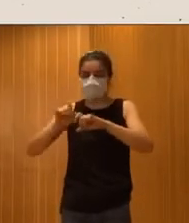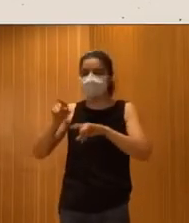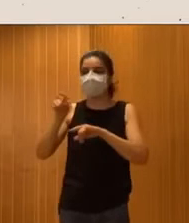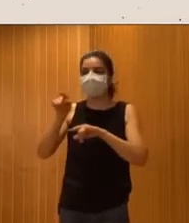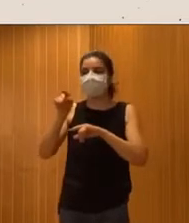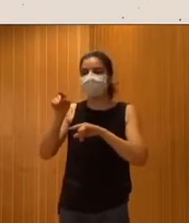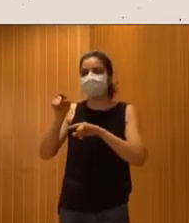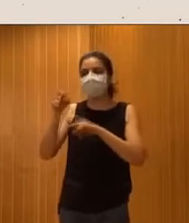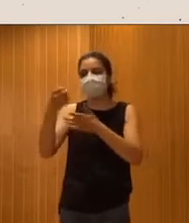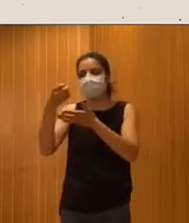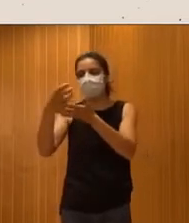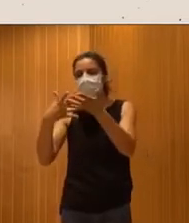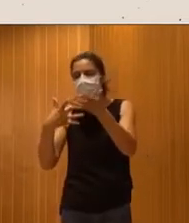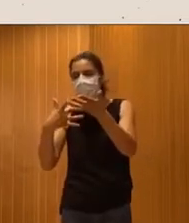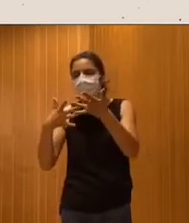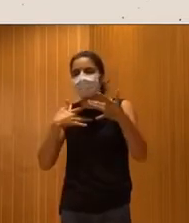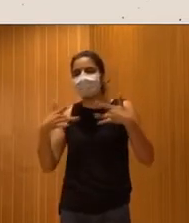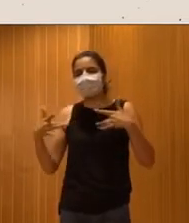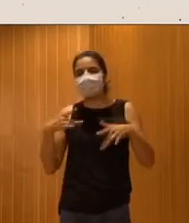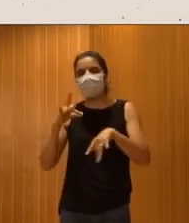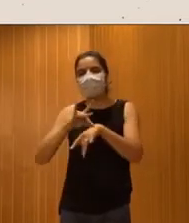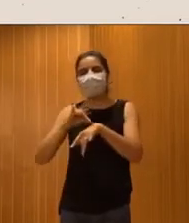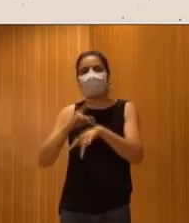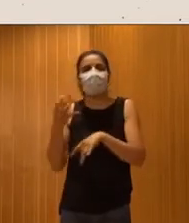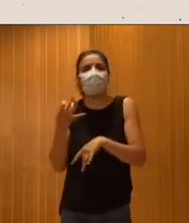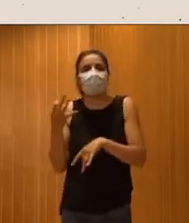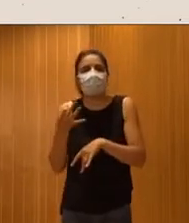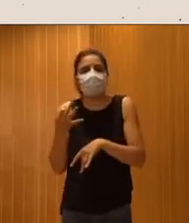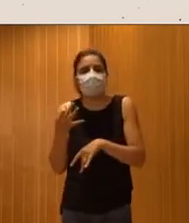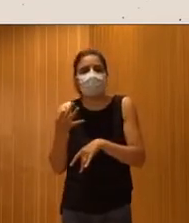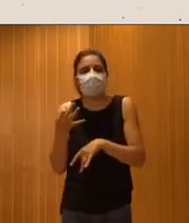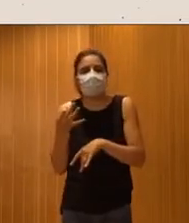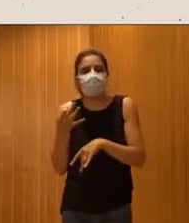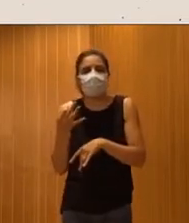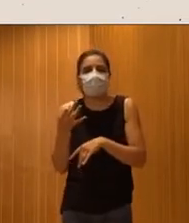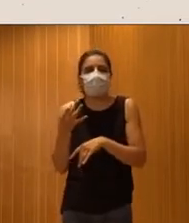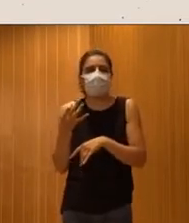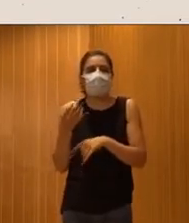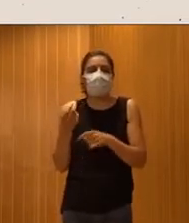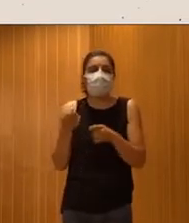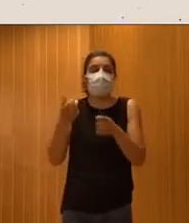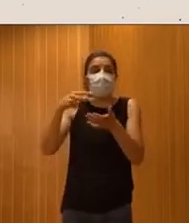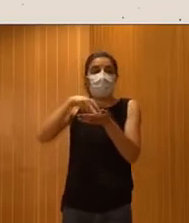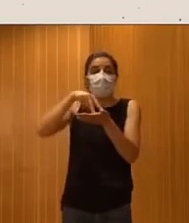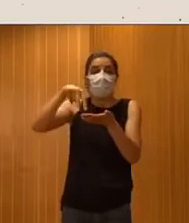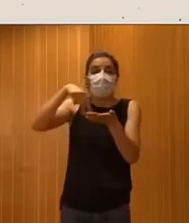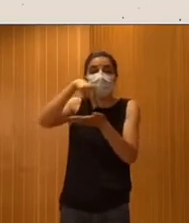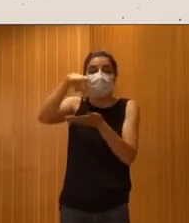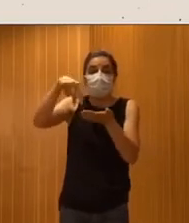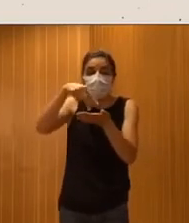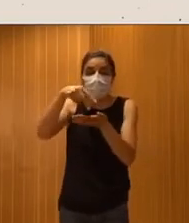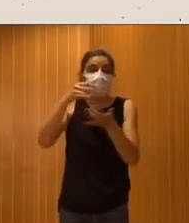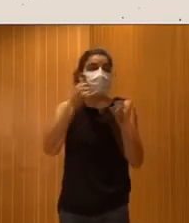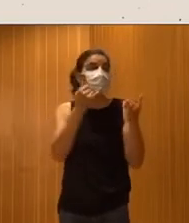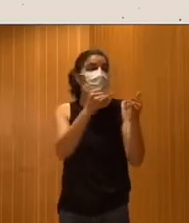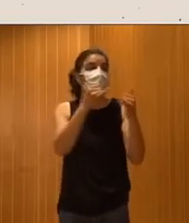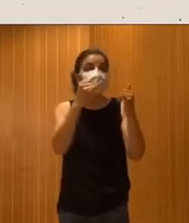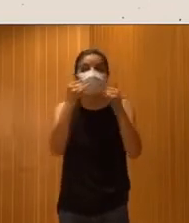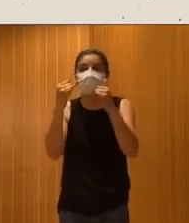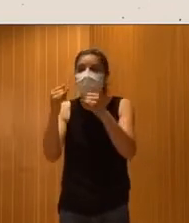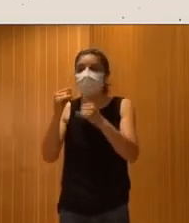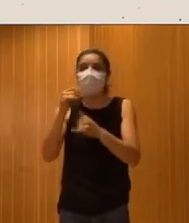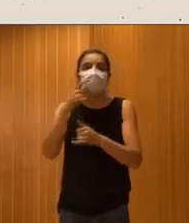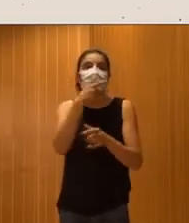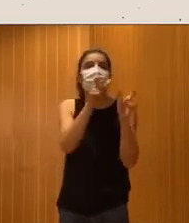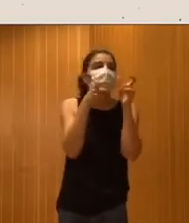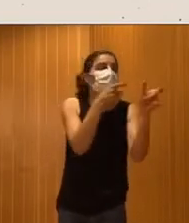ahí es un síntoma médico vagabundear, darte una vuelta por tu residencia,